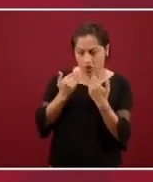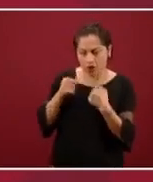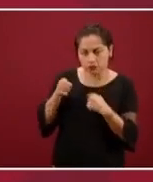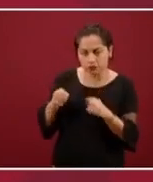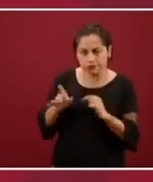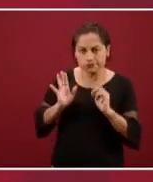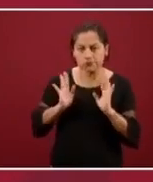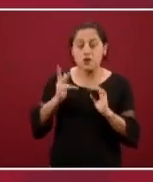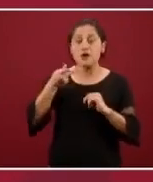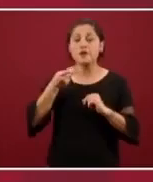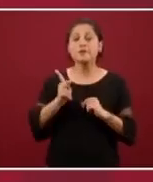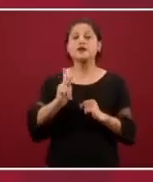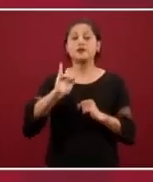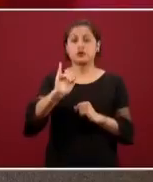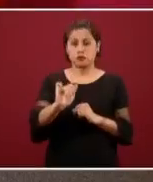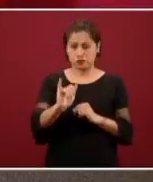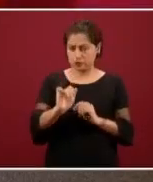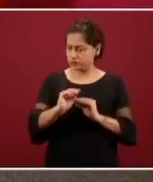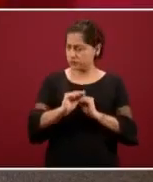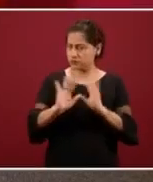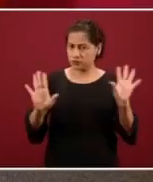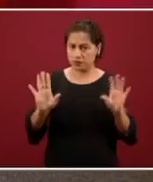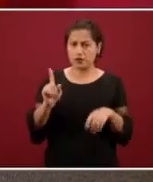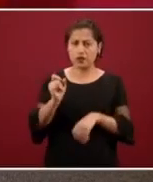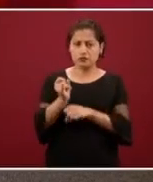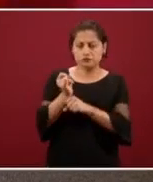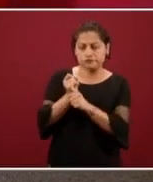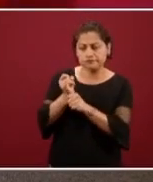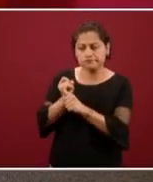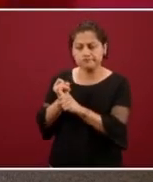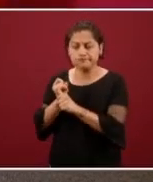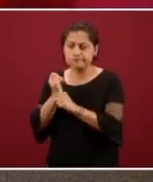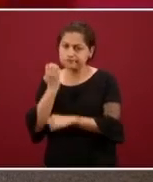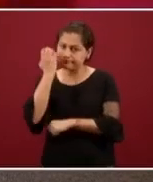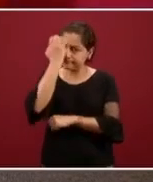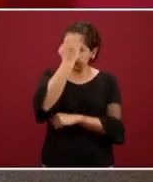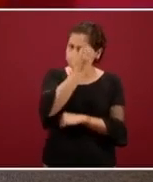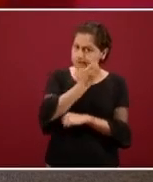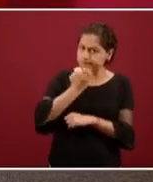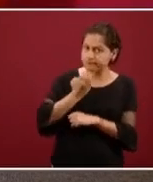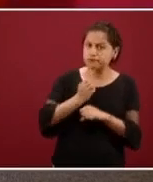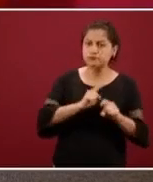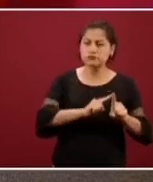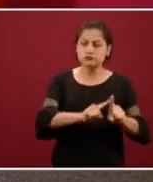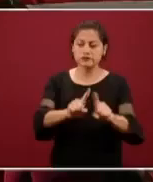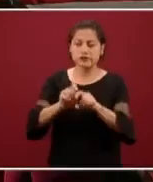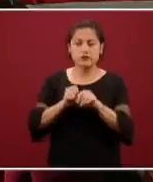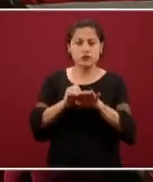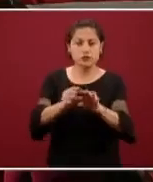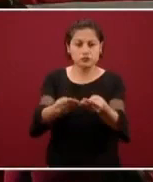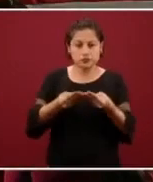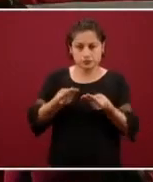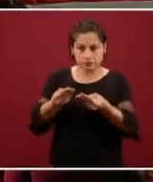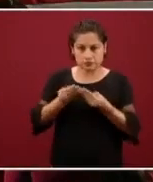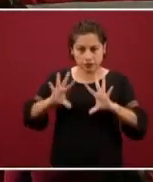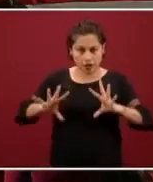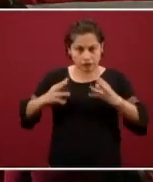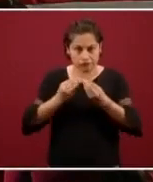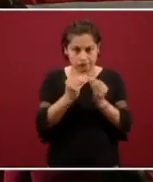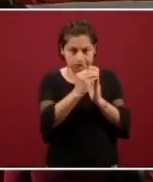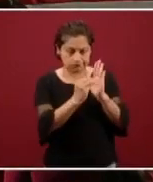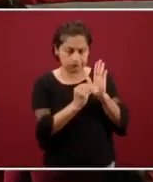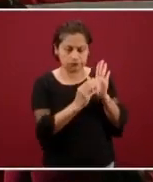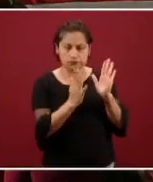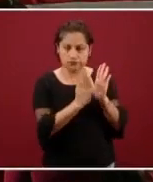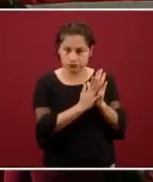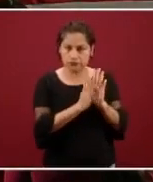se hace todo un análisis y se hace una revisión de toda esta información y, por supuesto, pues también, como